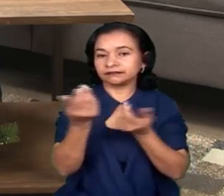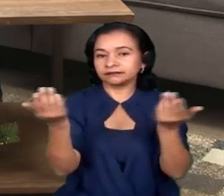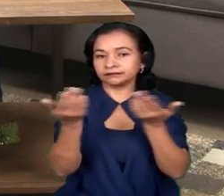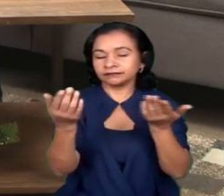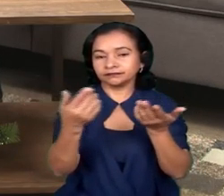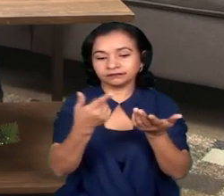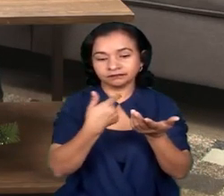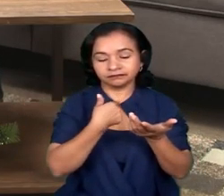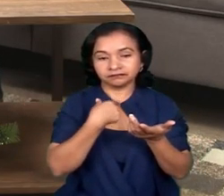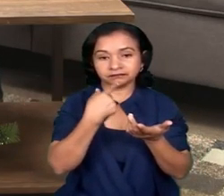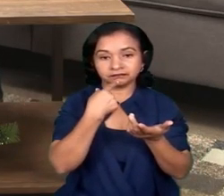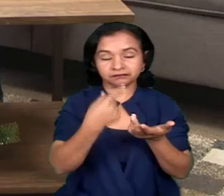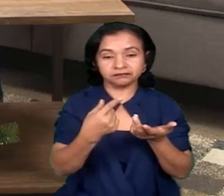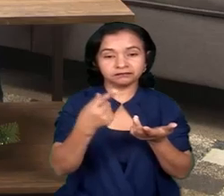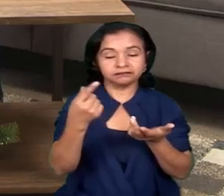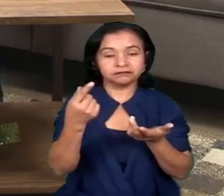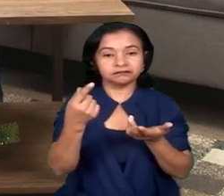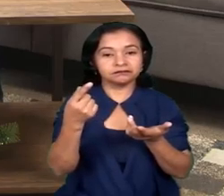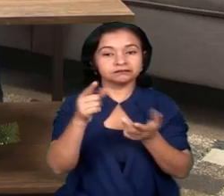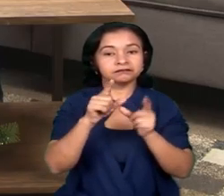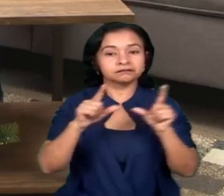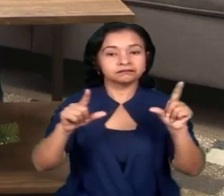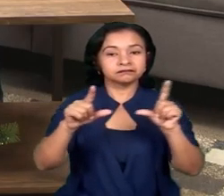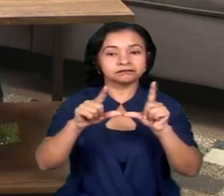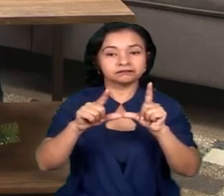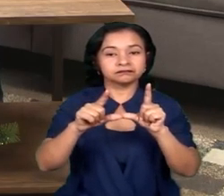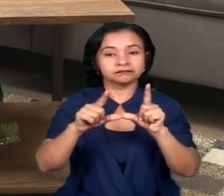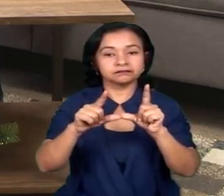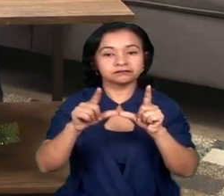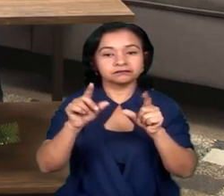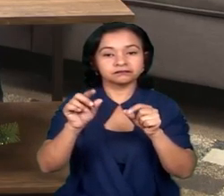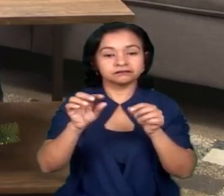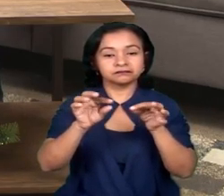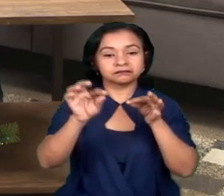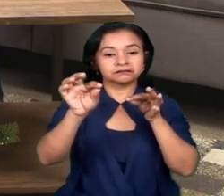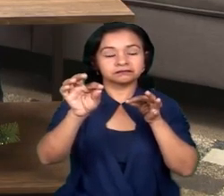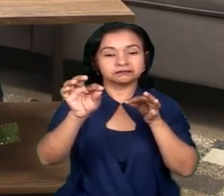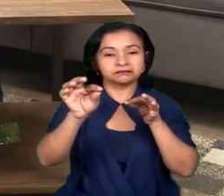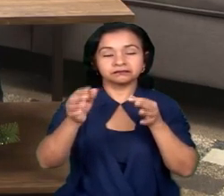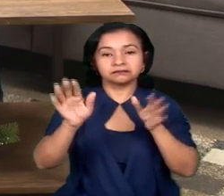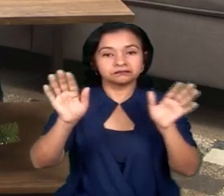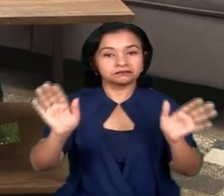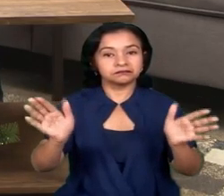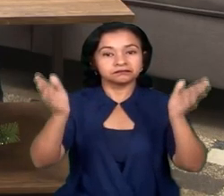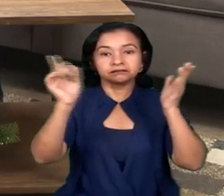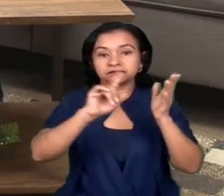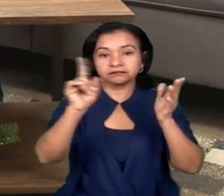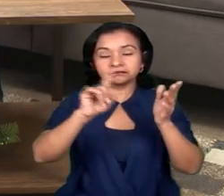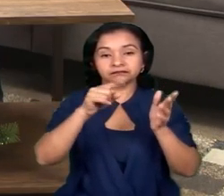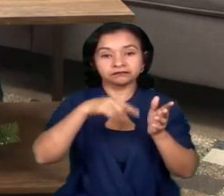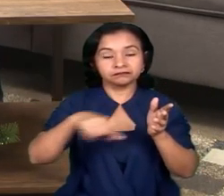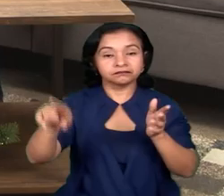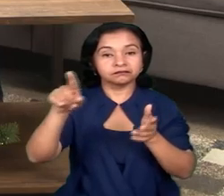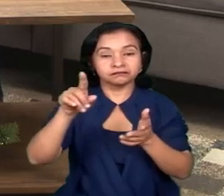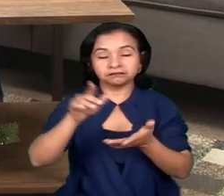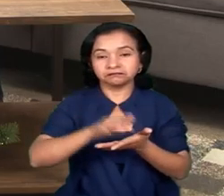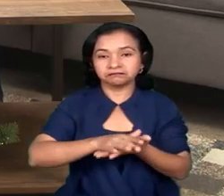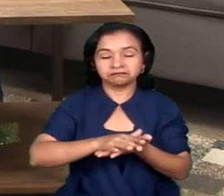me digan que los centros comerciales usted compra por pieza, no compra por mayor. En el oriental usted puede ir a